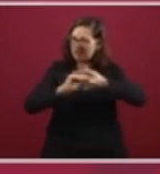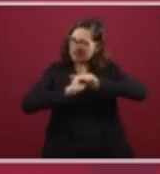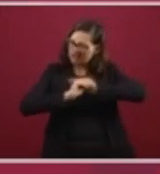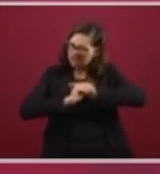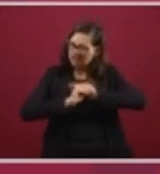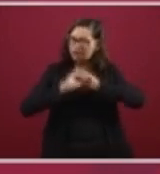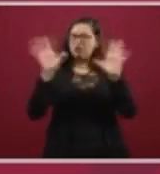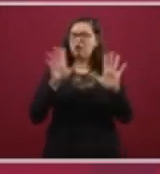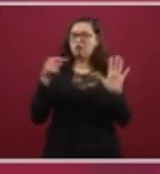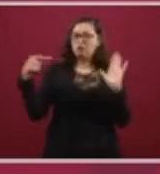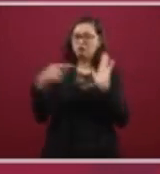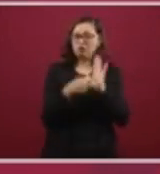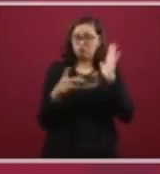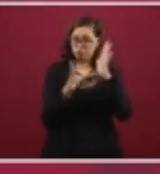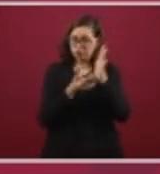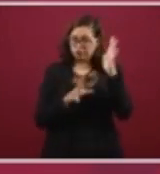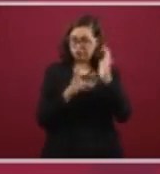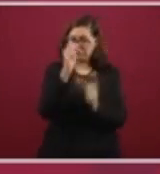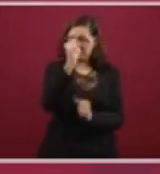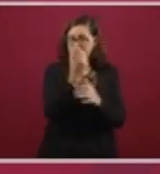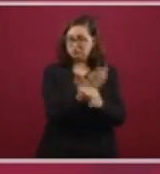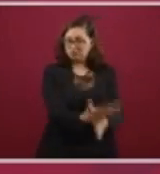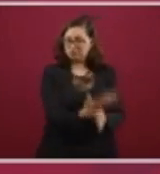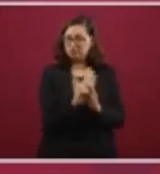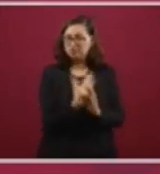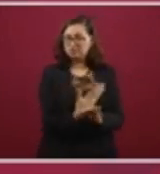Constitución se